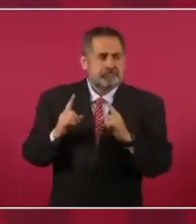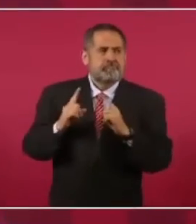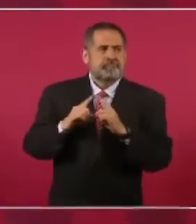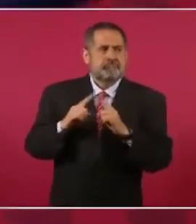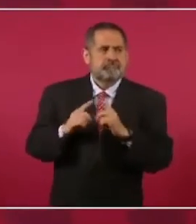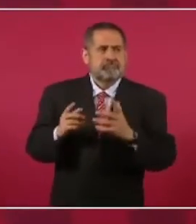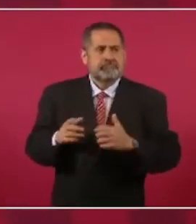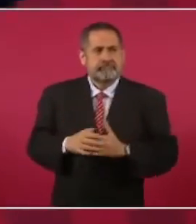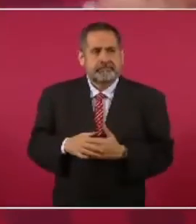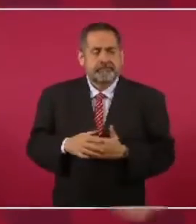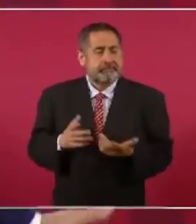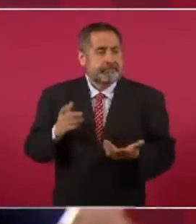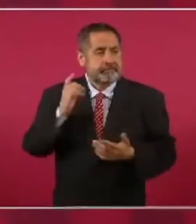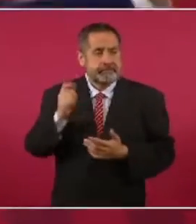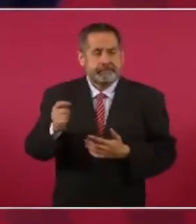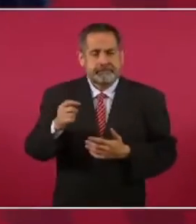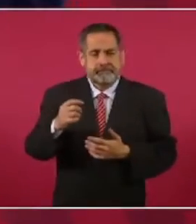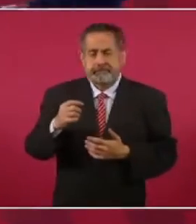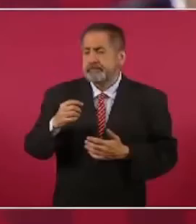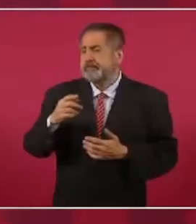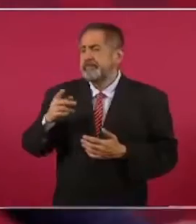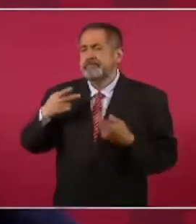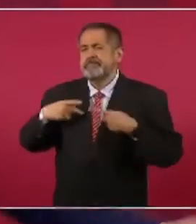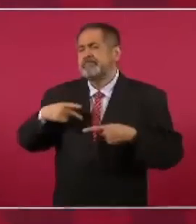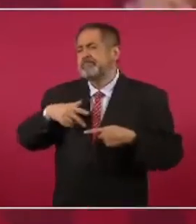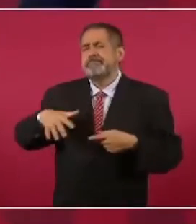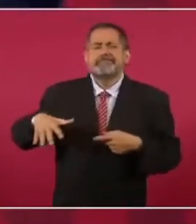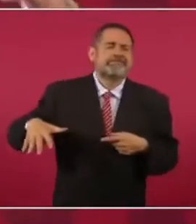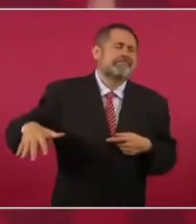La iglesia es todo el pueblo.